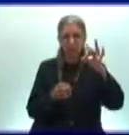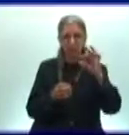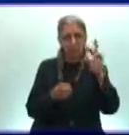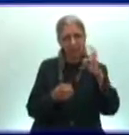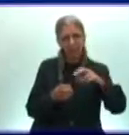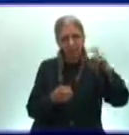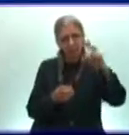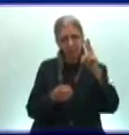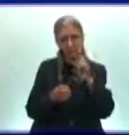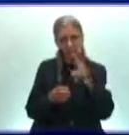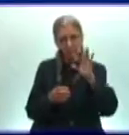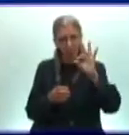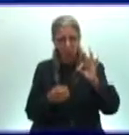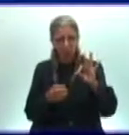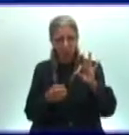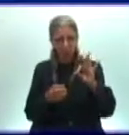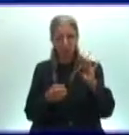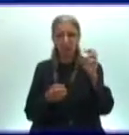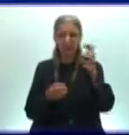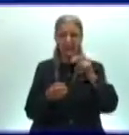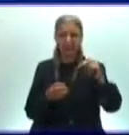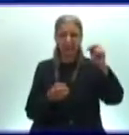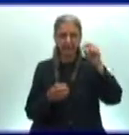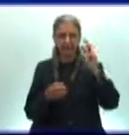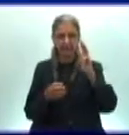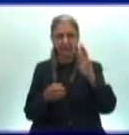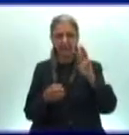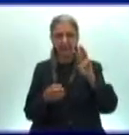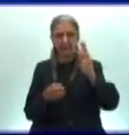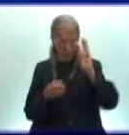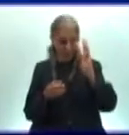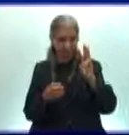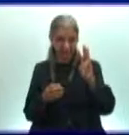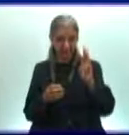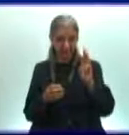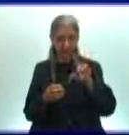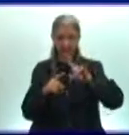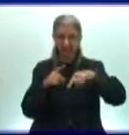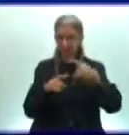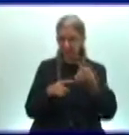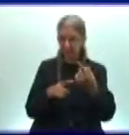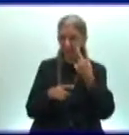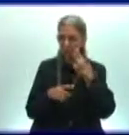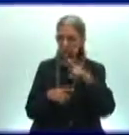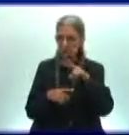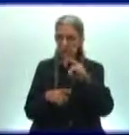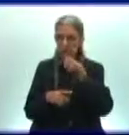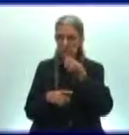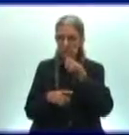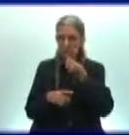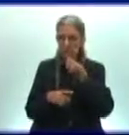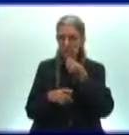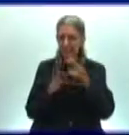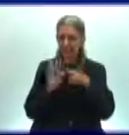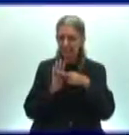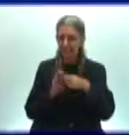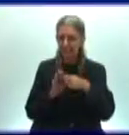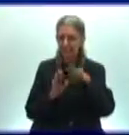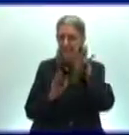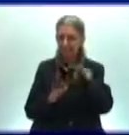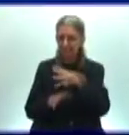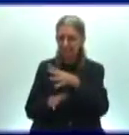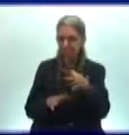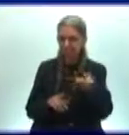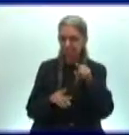electrones y N igual 3, 3 electrones, y posteriormente de actividad independiente pueden representar el diagrama de la